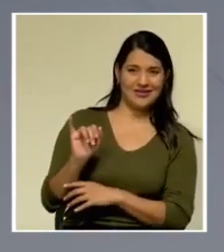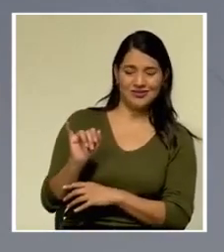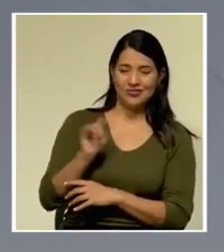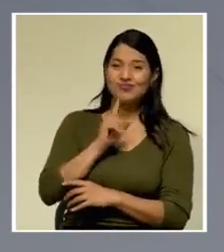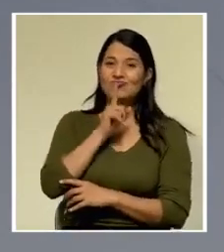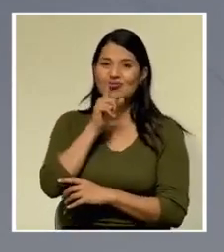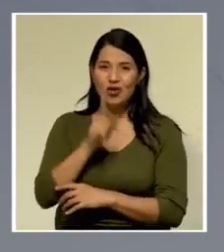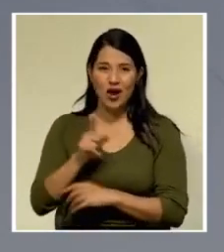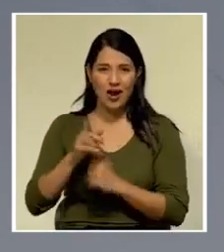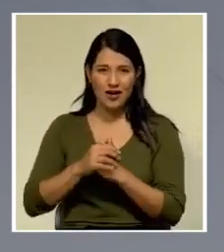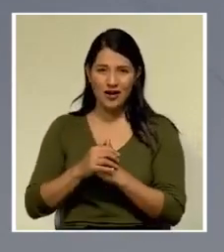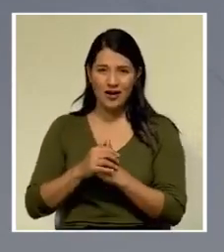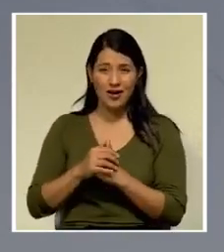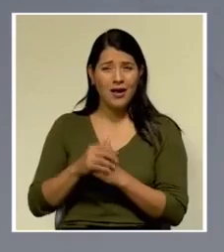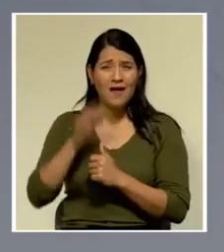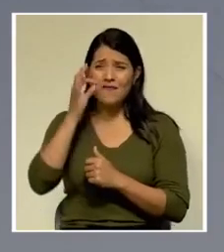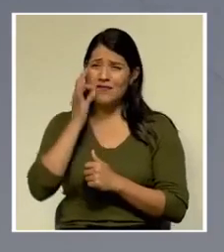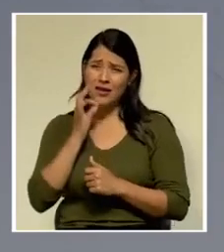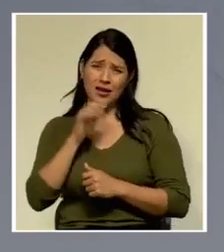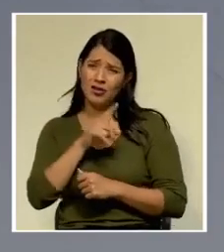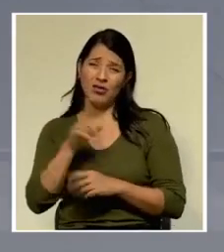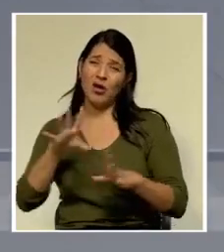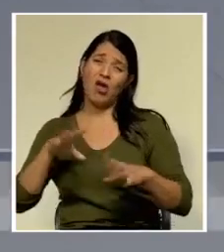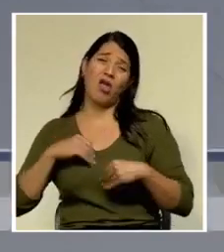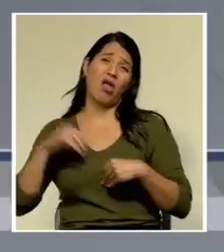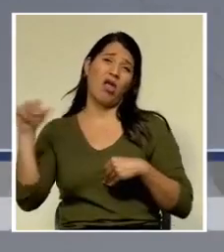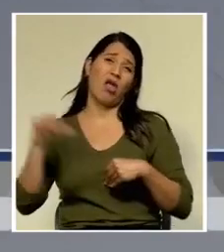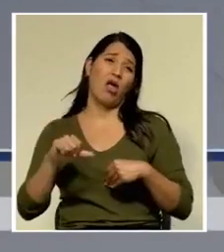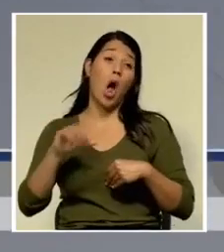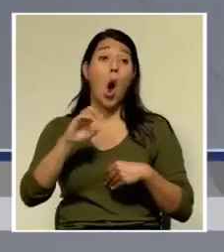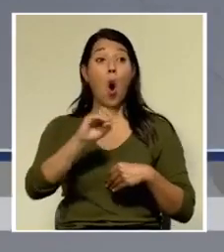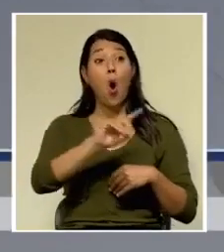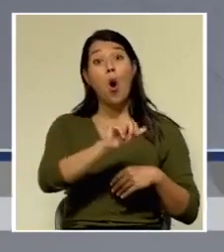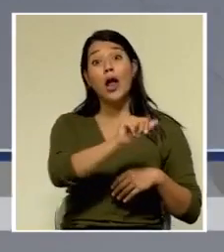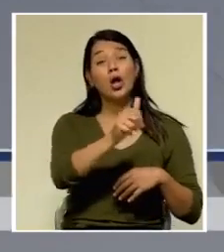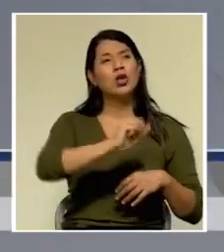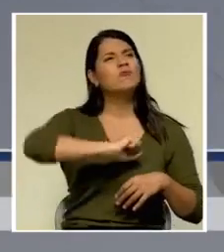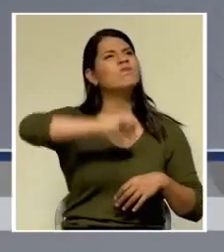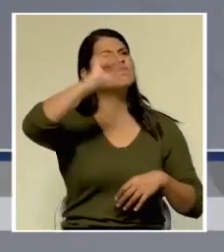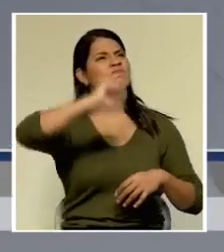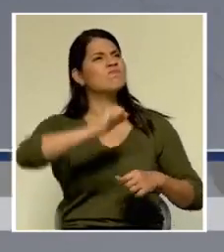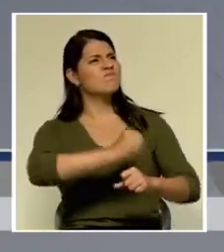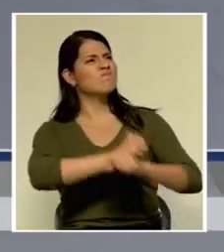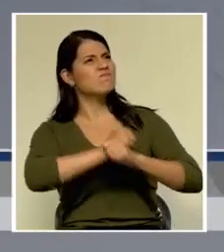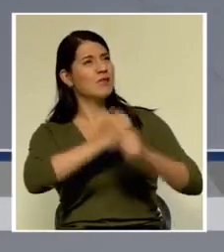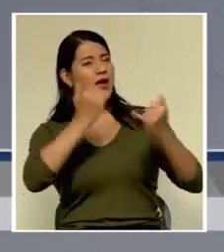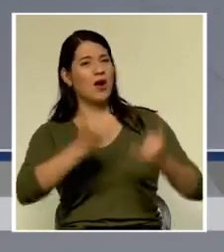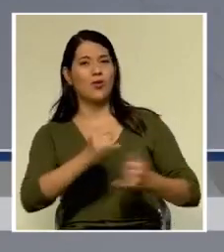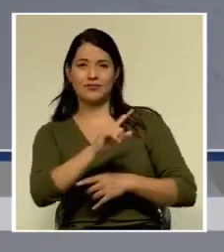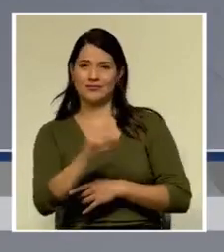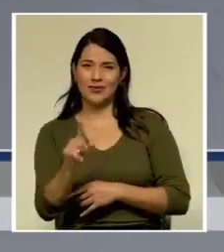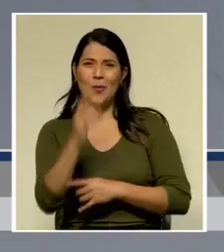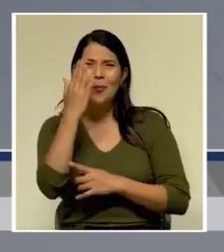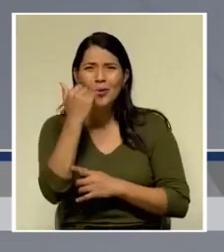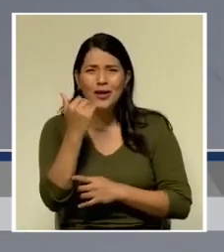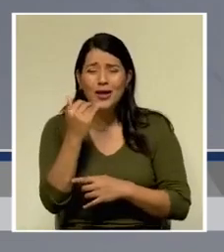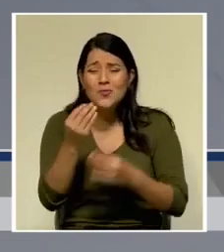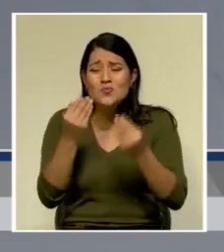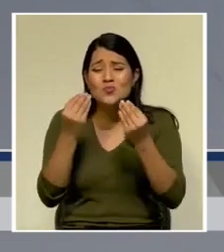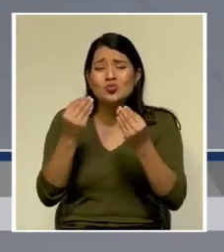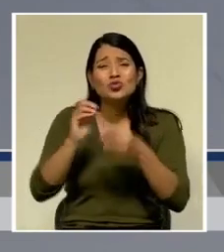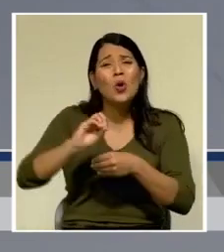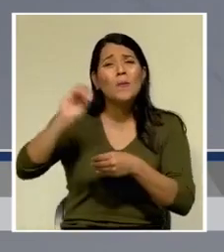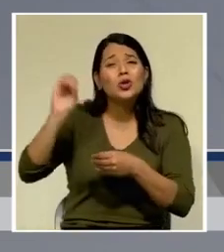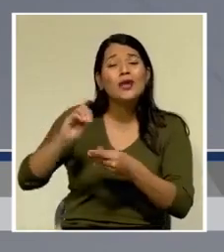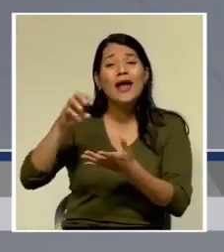darse por vencedor de la contienda y el otro por derrotado, a sabiendas de estos elementos de incertidumbre que hemos comentado, ¿cierto? O